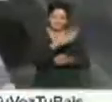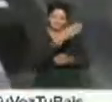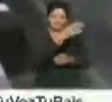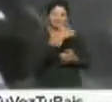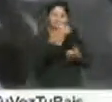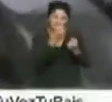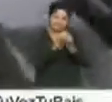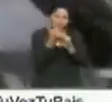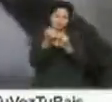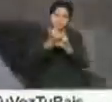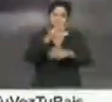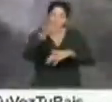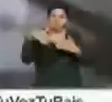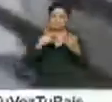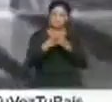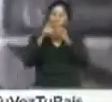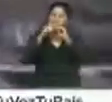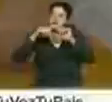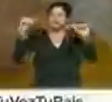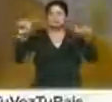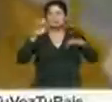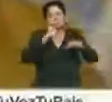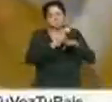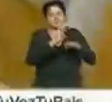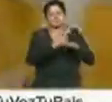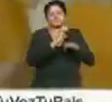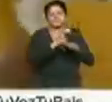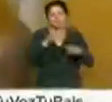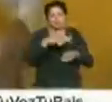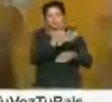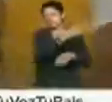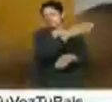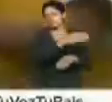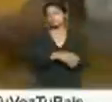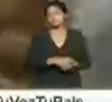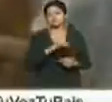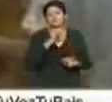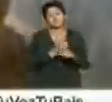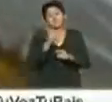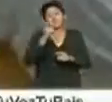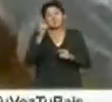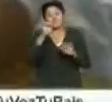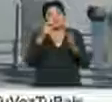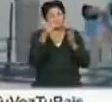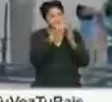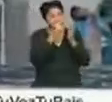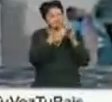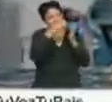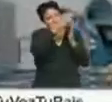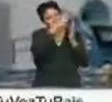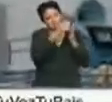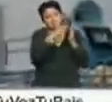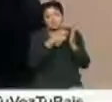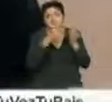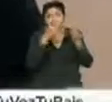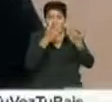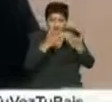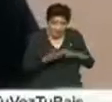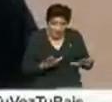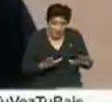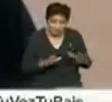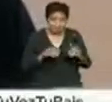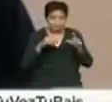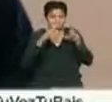que establecer los parámetros y estándares de calidad que las diferentes empresas del sector tendrán que cumplir, una vez que esté listo el